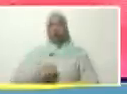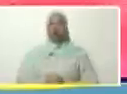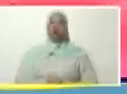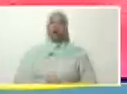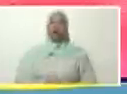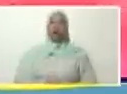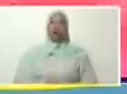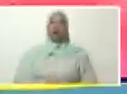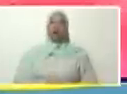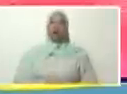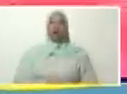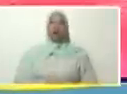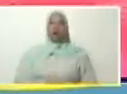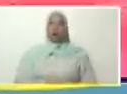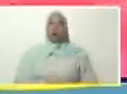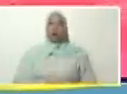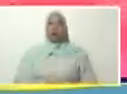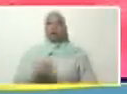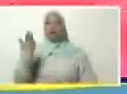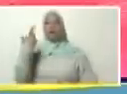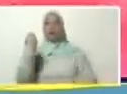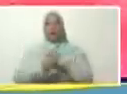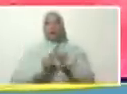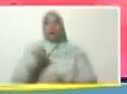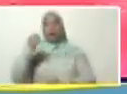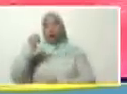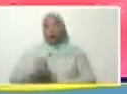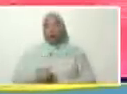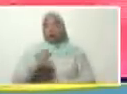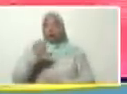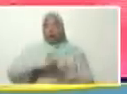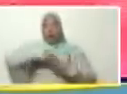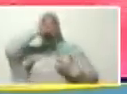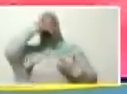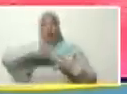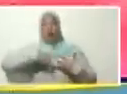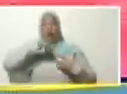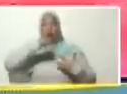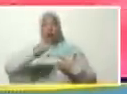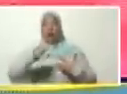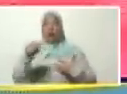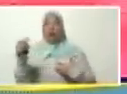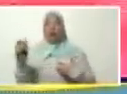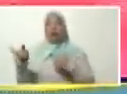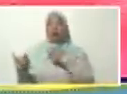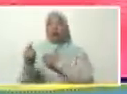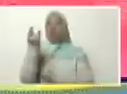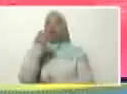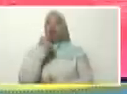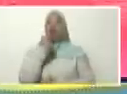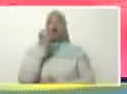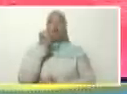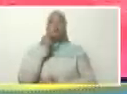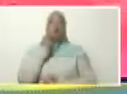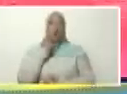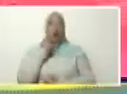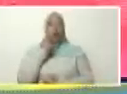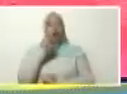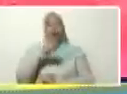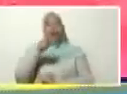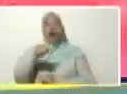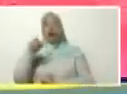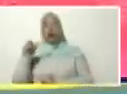montaje de una operación llamada de falsa bandera, lo que podríamos llamar en